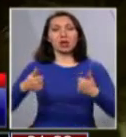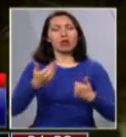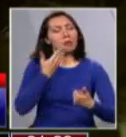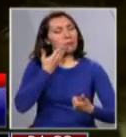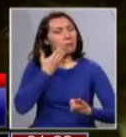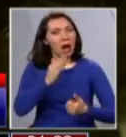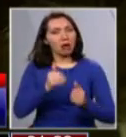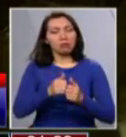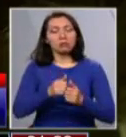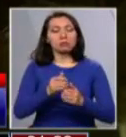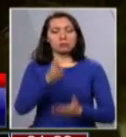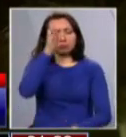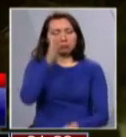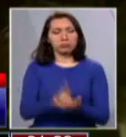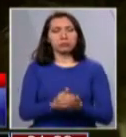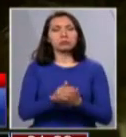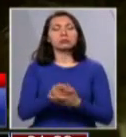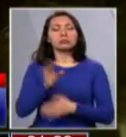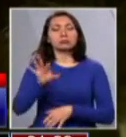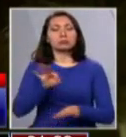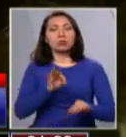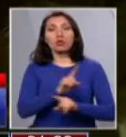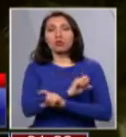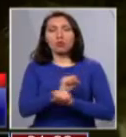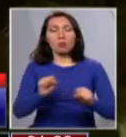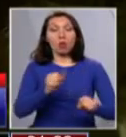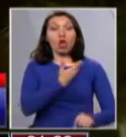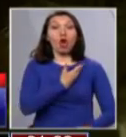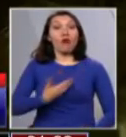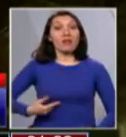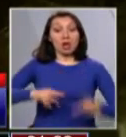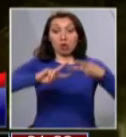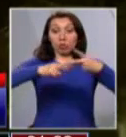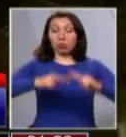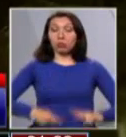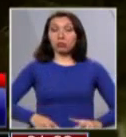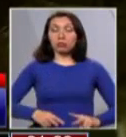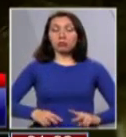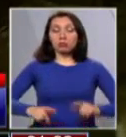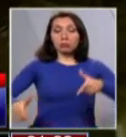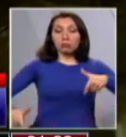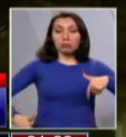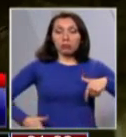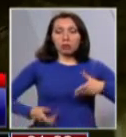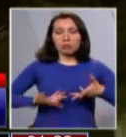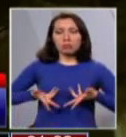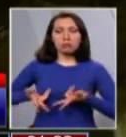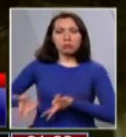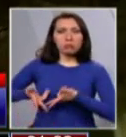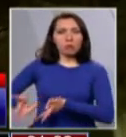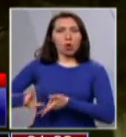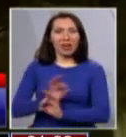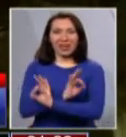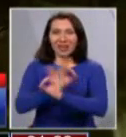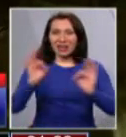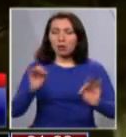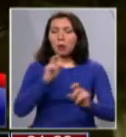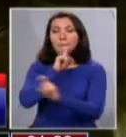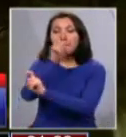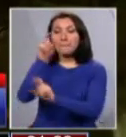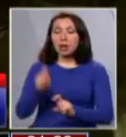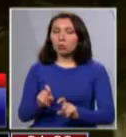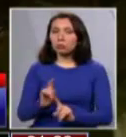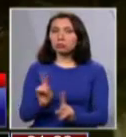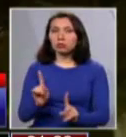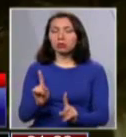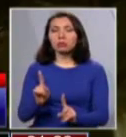en que no hay la posibilidad de que el gobierno de turno establezca ningún tipo de presión ni ningún tipo de preguntas sin